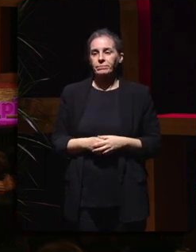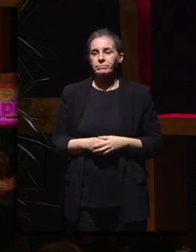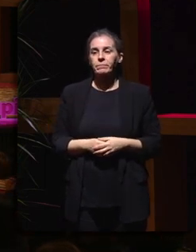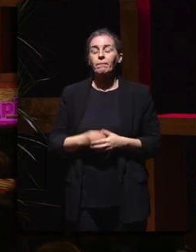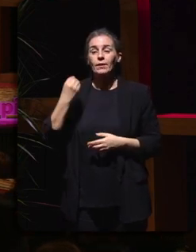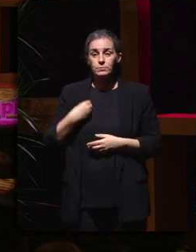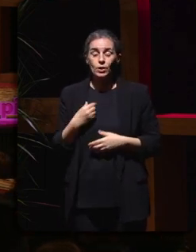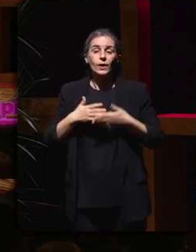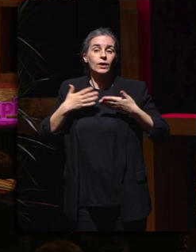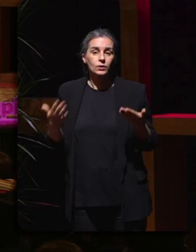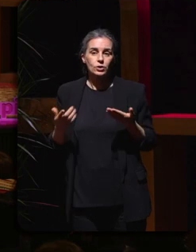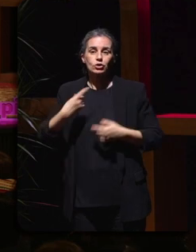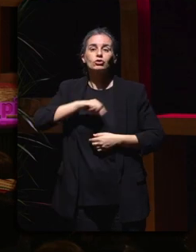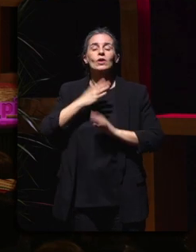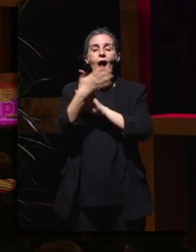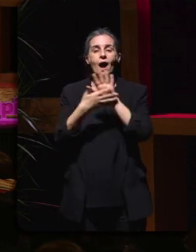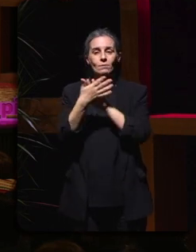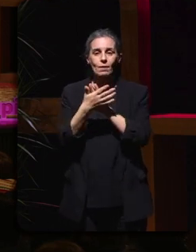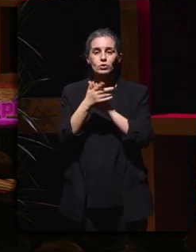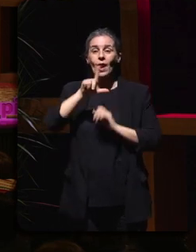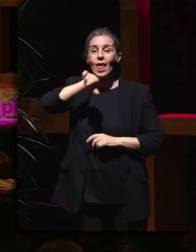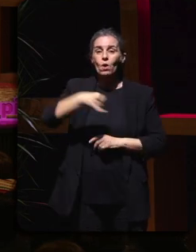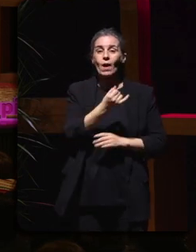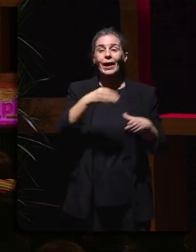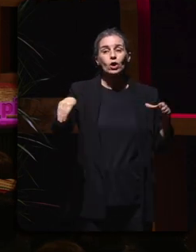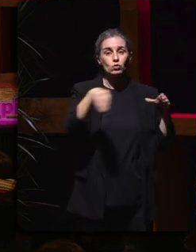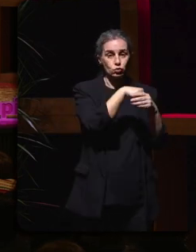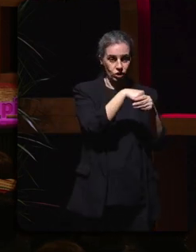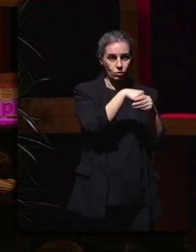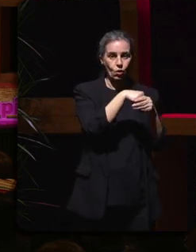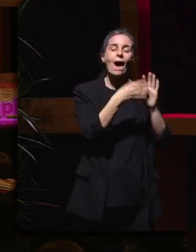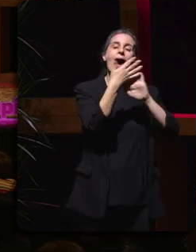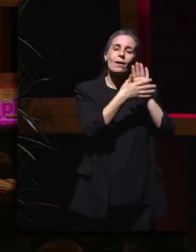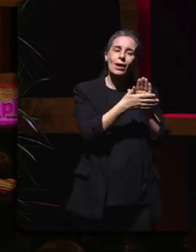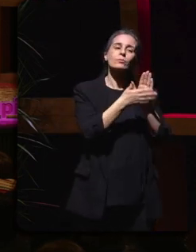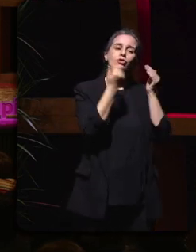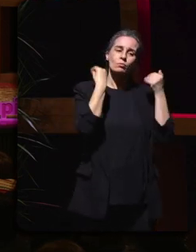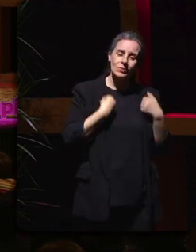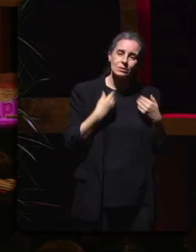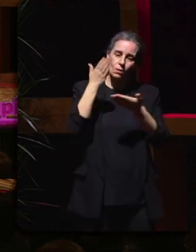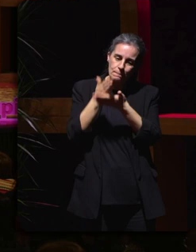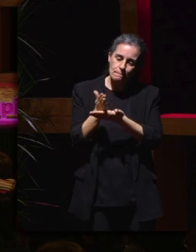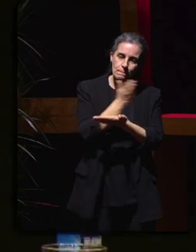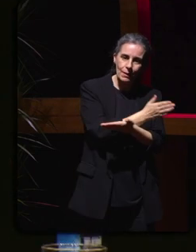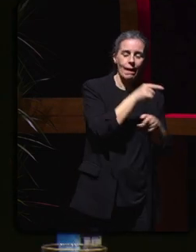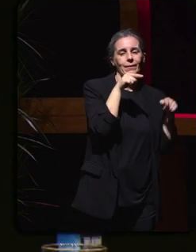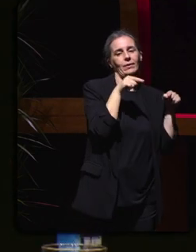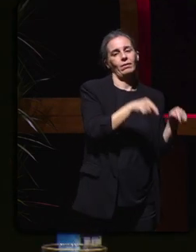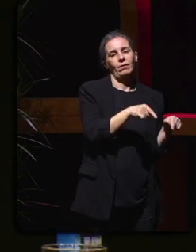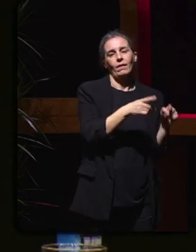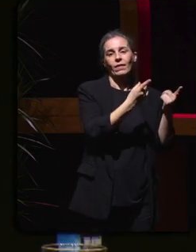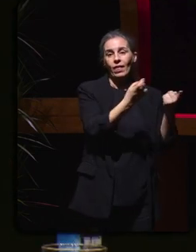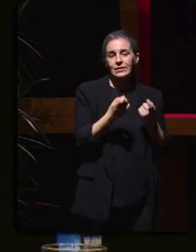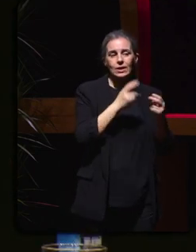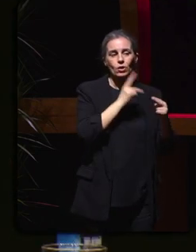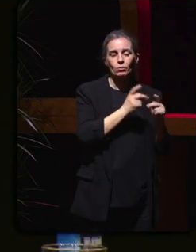Así que cuando hablamos de lenguaje inclusivo hablamos de esa otra parte que necesita